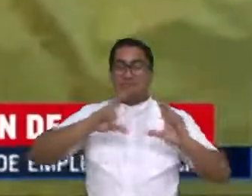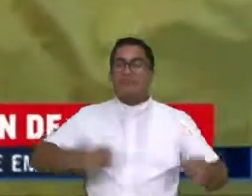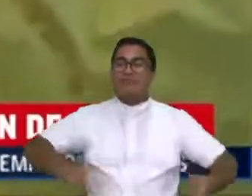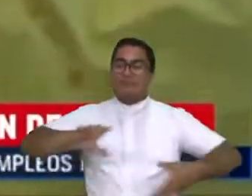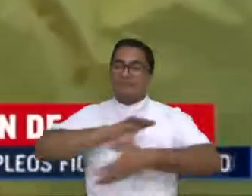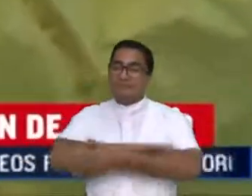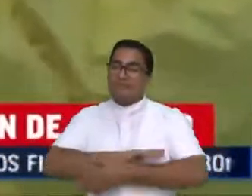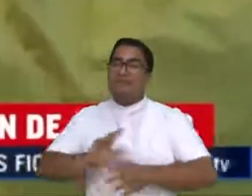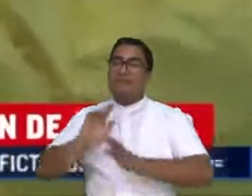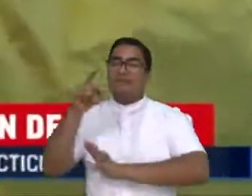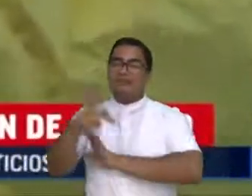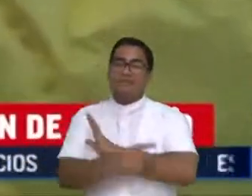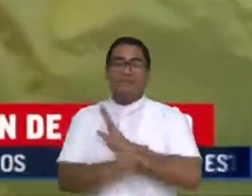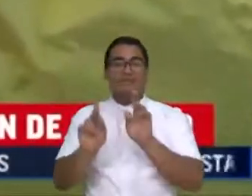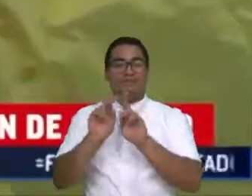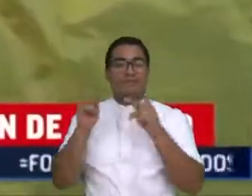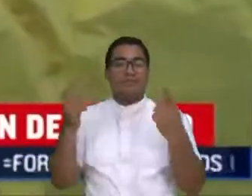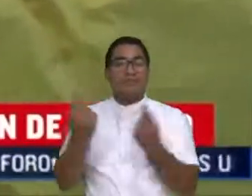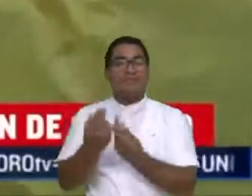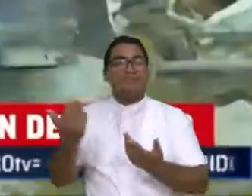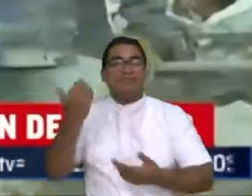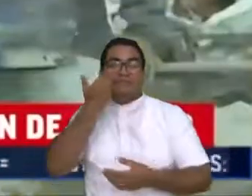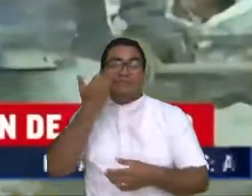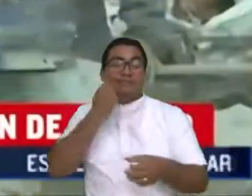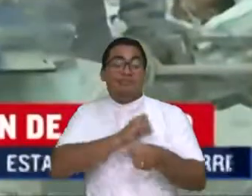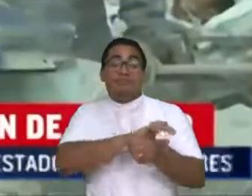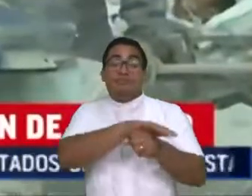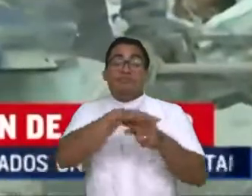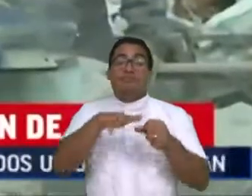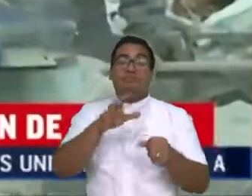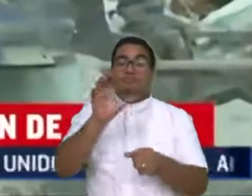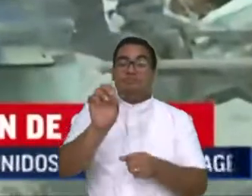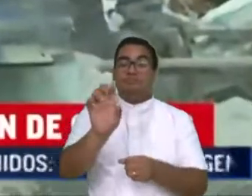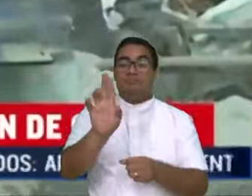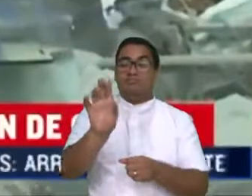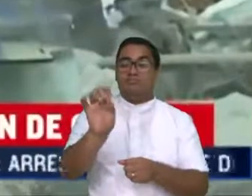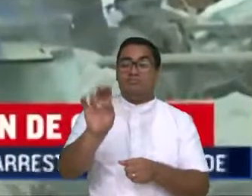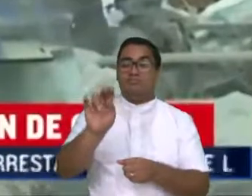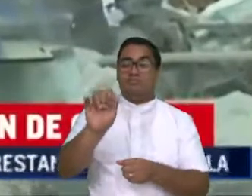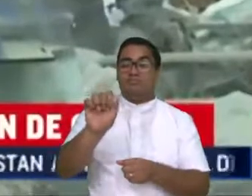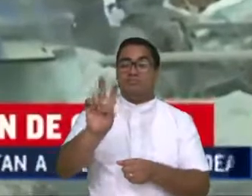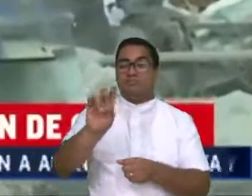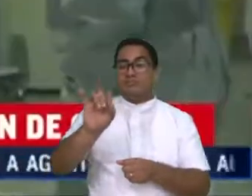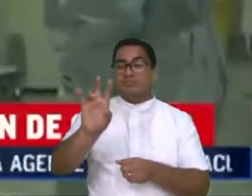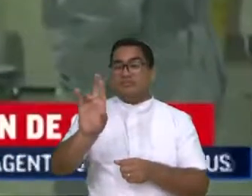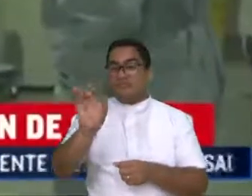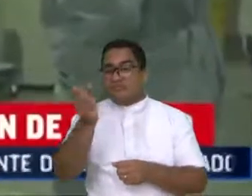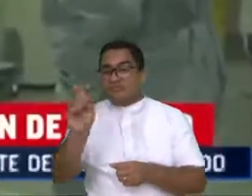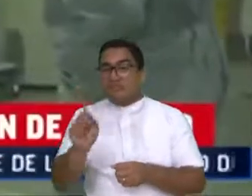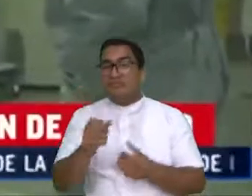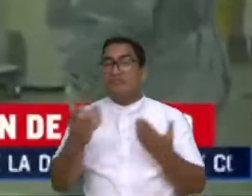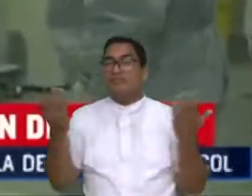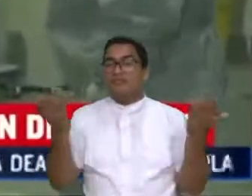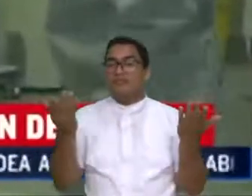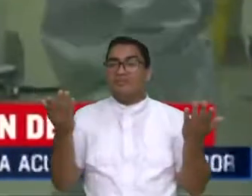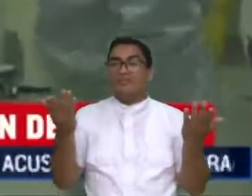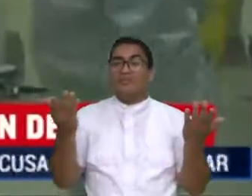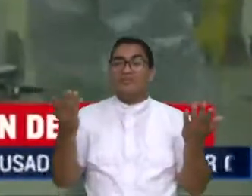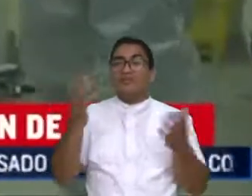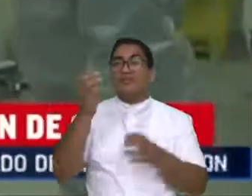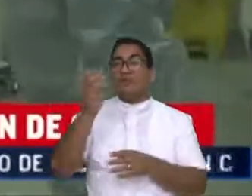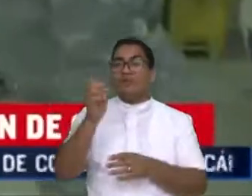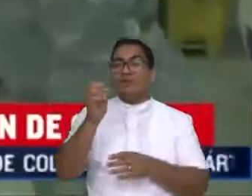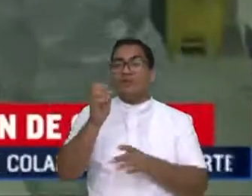aquellos pueblos y países que están perdiendo a sus seres queridos debido al brote del coronavirus, el cual ha sido declarado por la